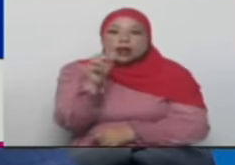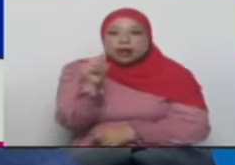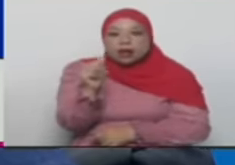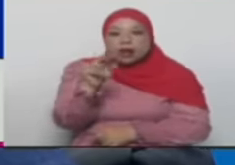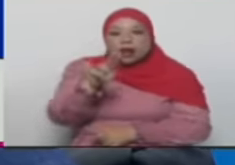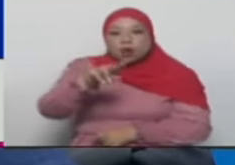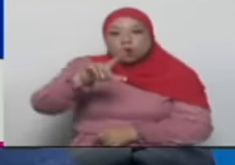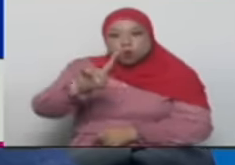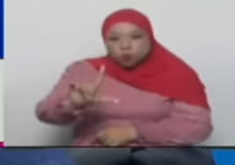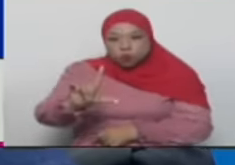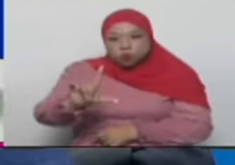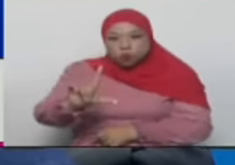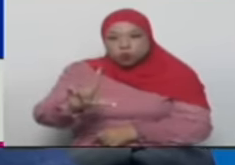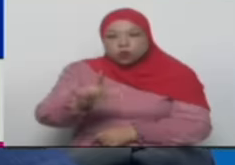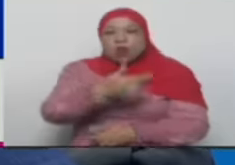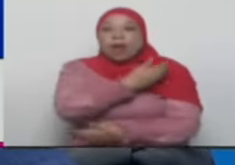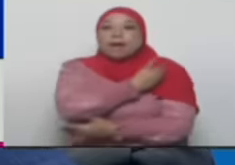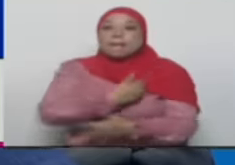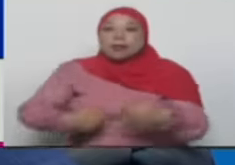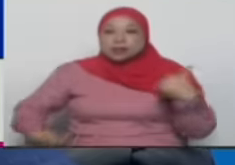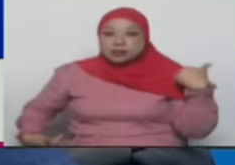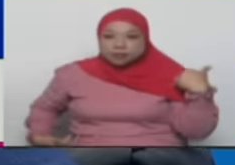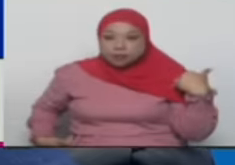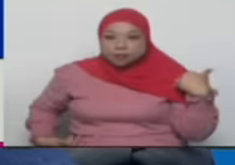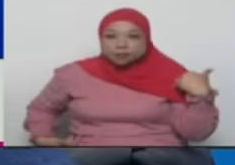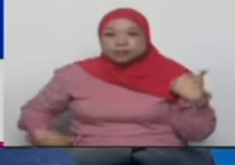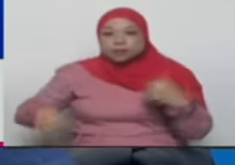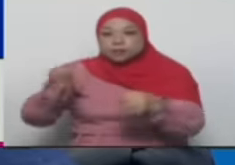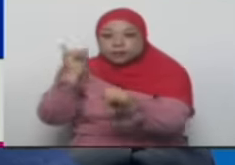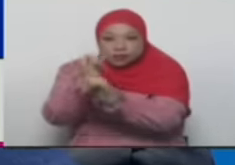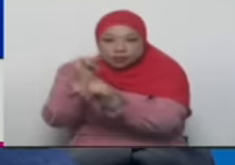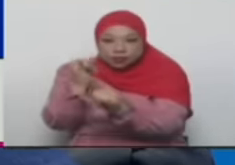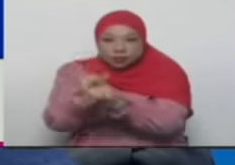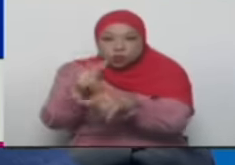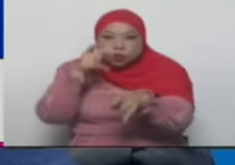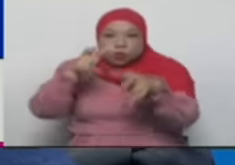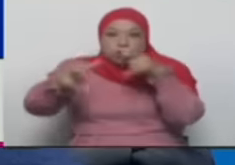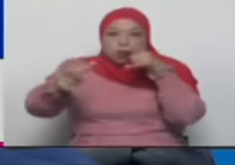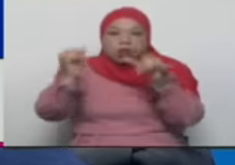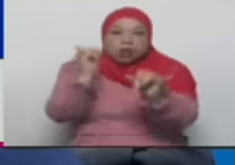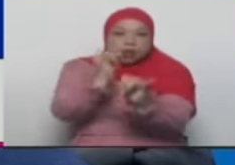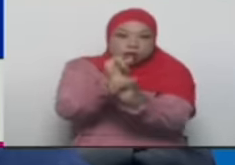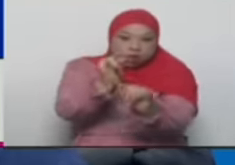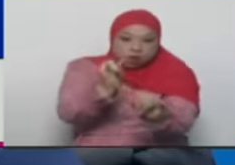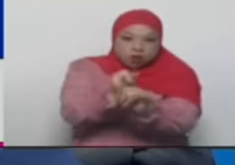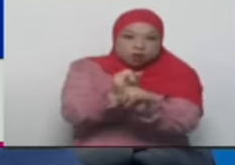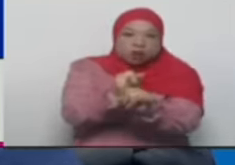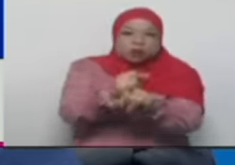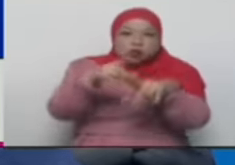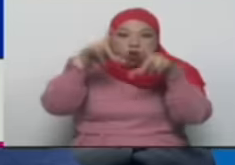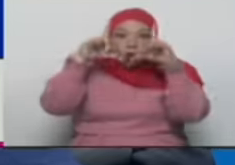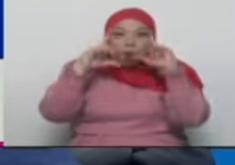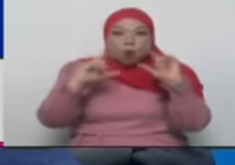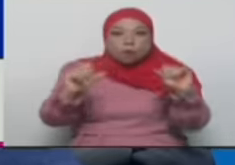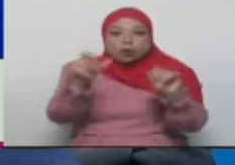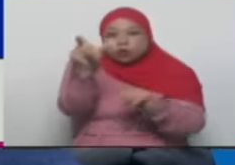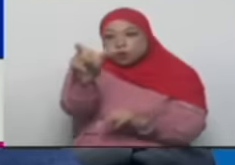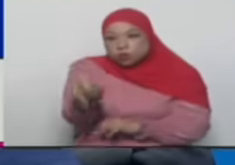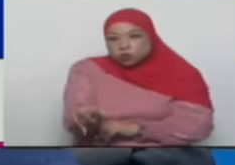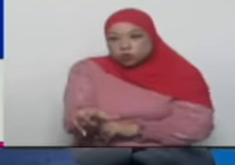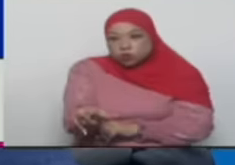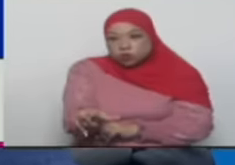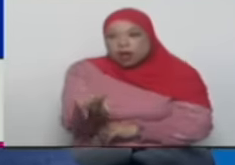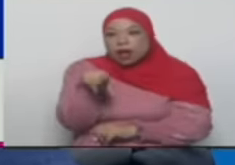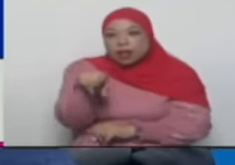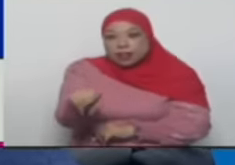de la Superintendencia de Certificación Electrónica y el experto en seguridad electrónica, Eudy Serpa. Entre los